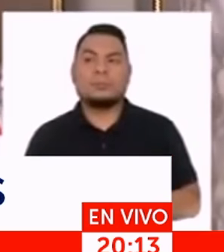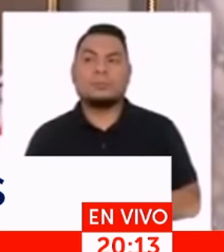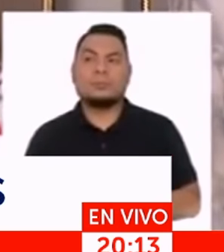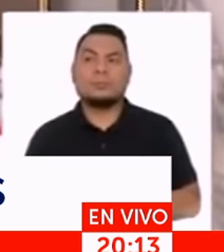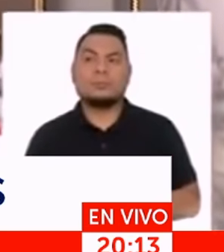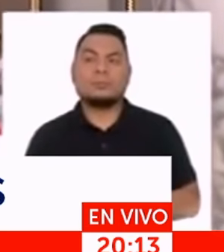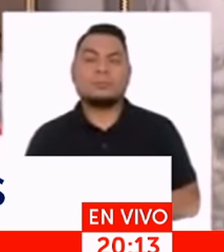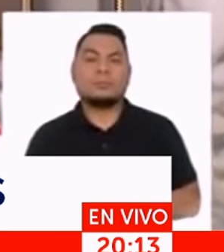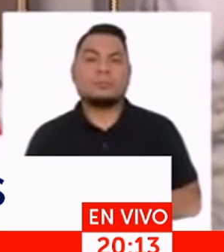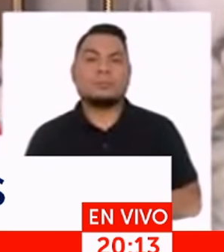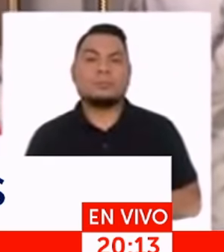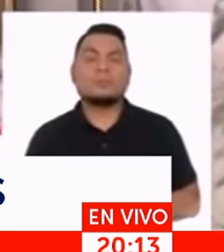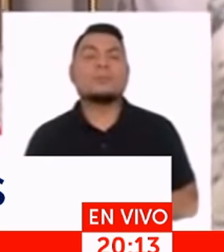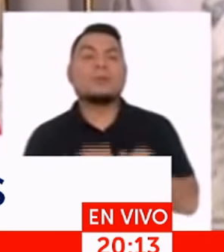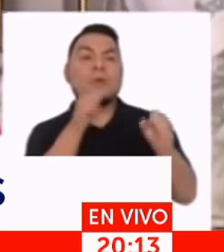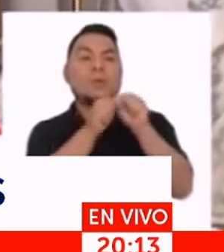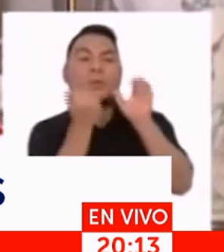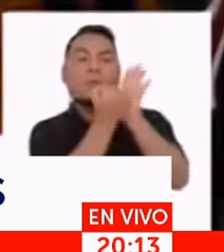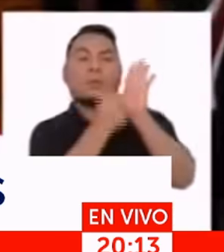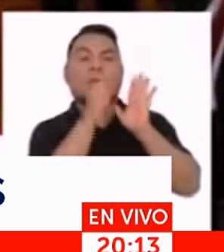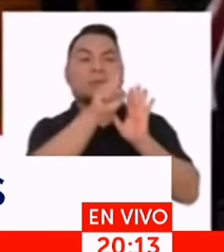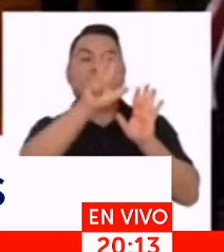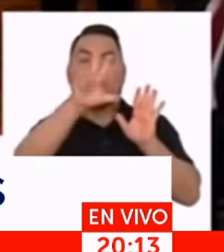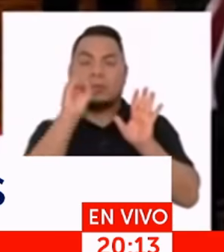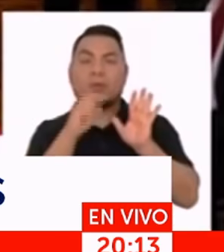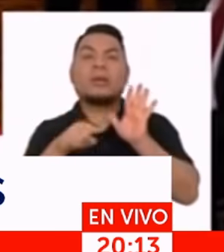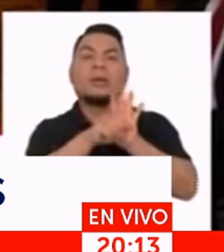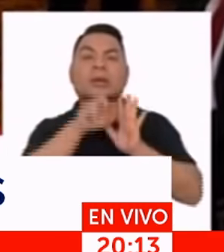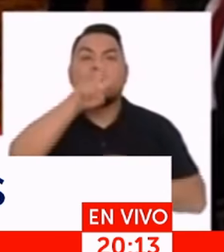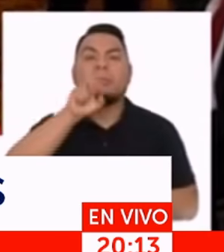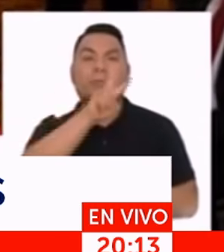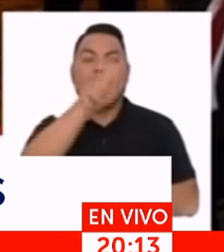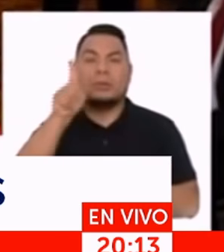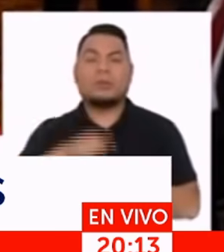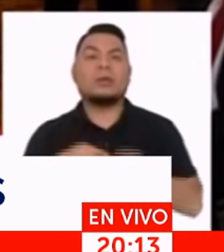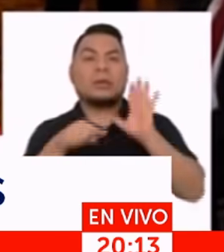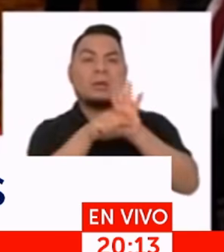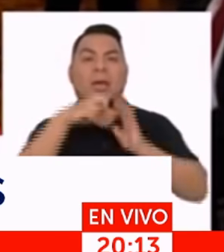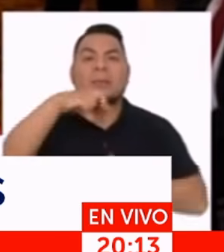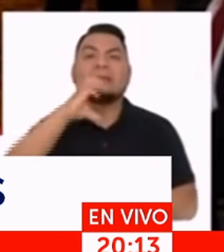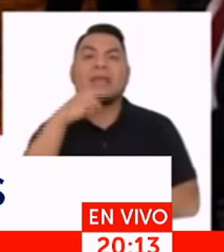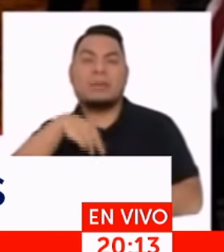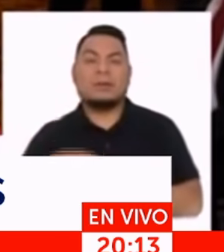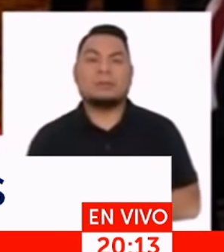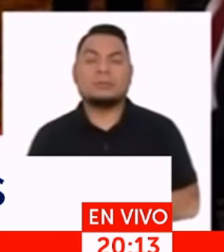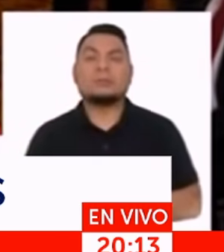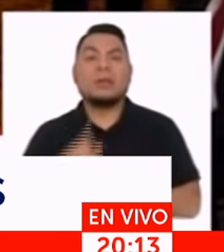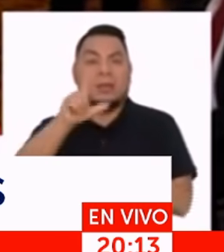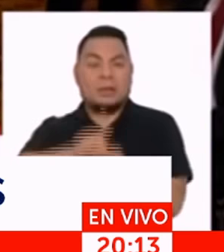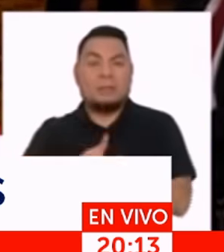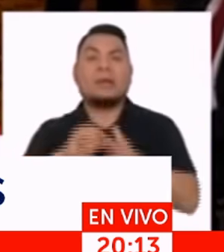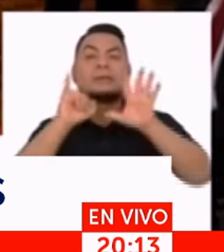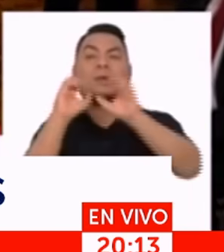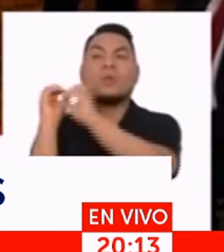ceremonia en el Salón Dorado de Palacio de Gobierno. Escuchemos lo que se continúa dando por parte del relator desde el Salón